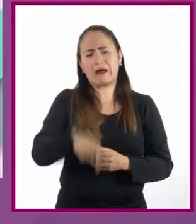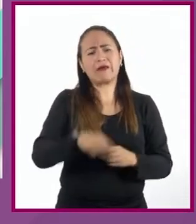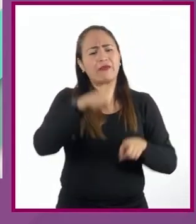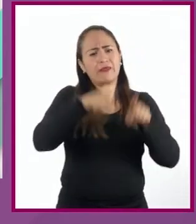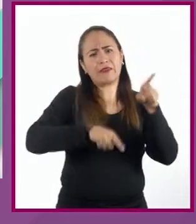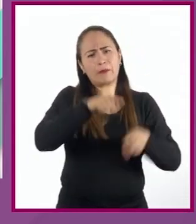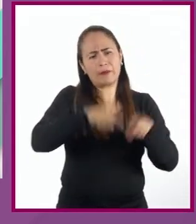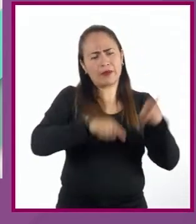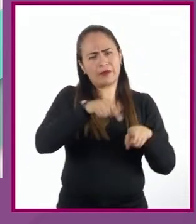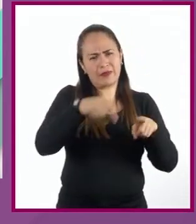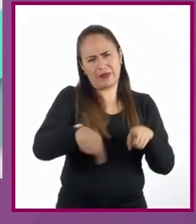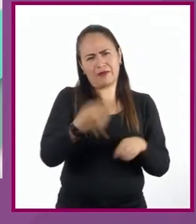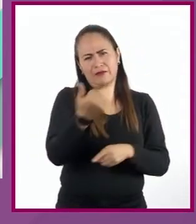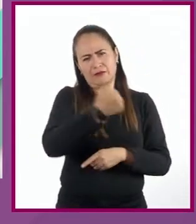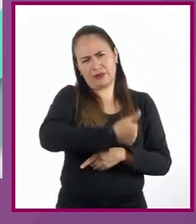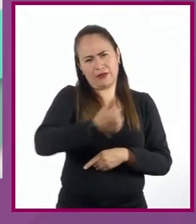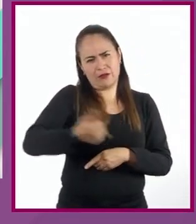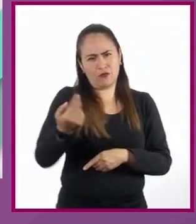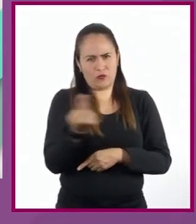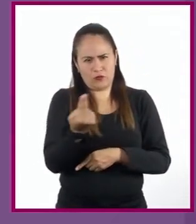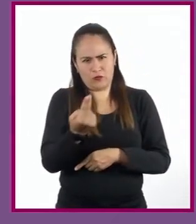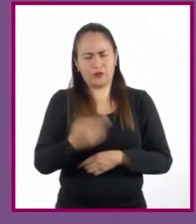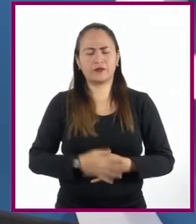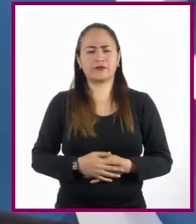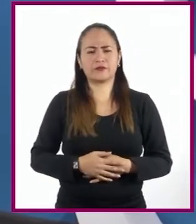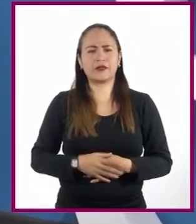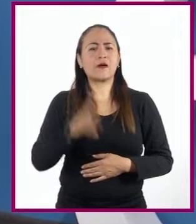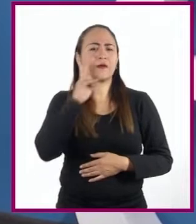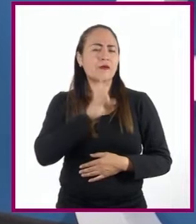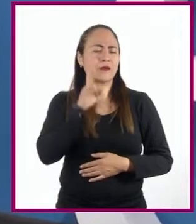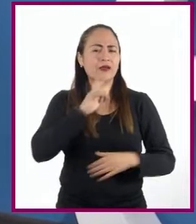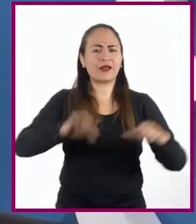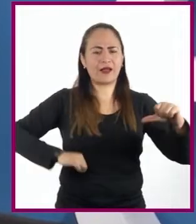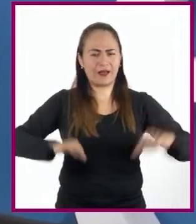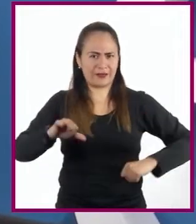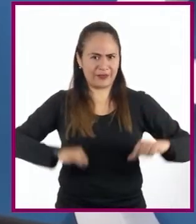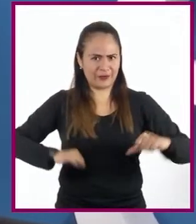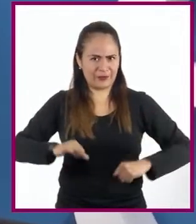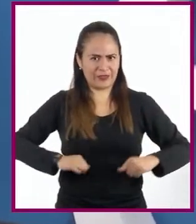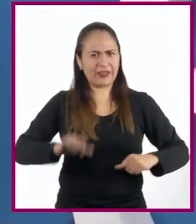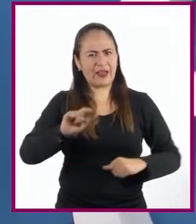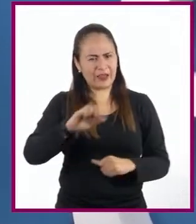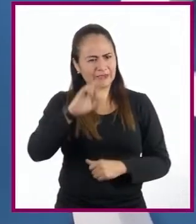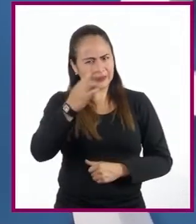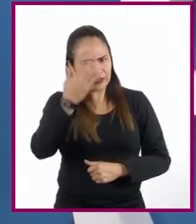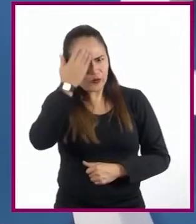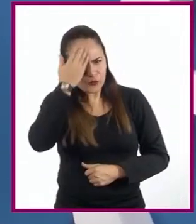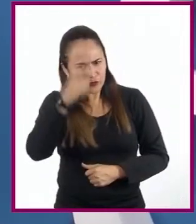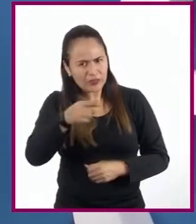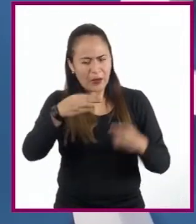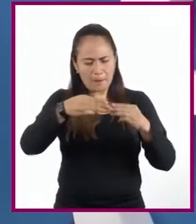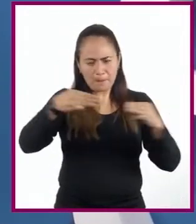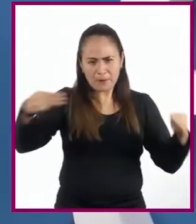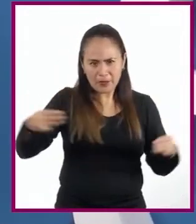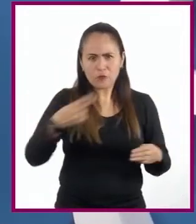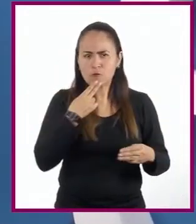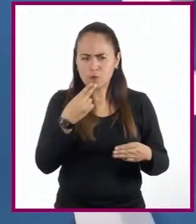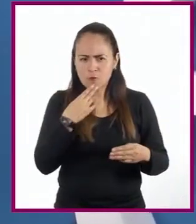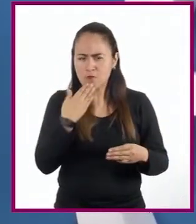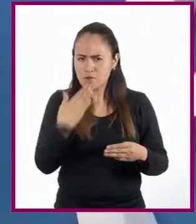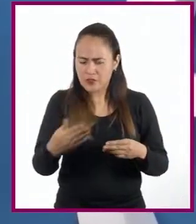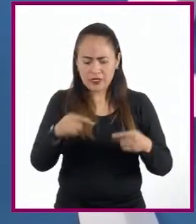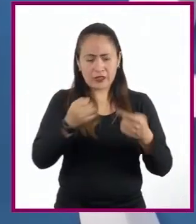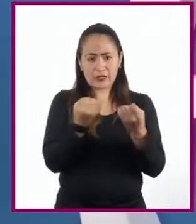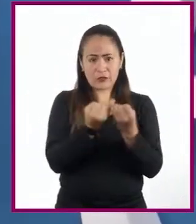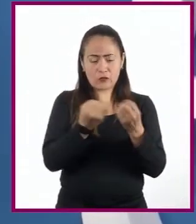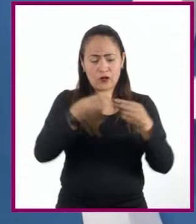de magnitud. Por ello, analicemos la siguiente actividad que nos permitirá reconocer la utilidad del metro y la de sus múltiplos